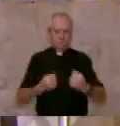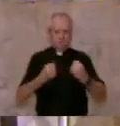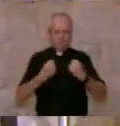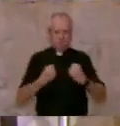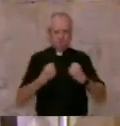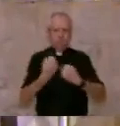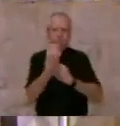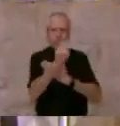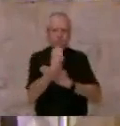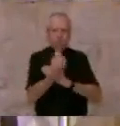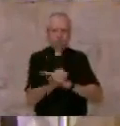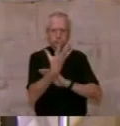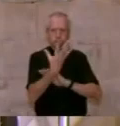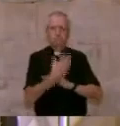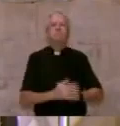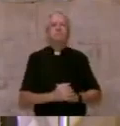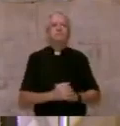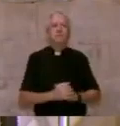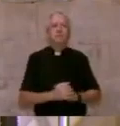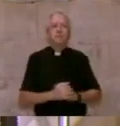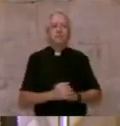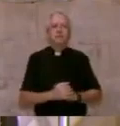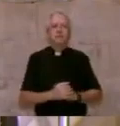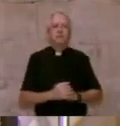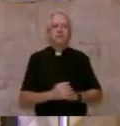los curaban.